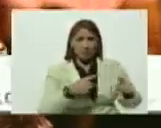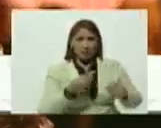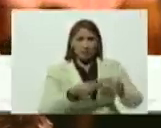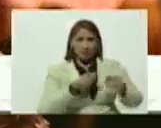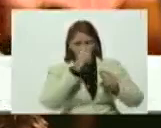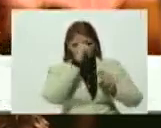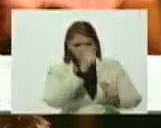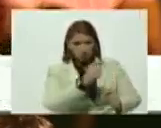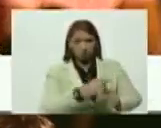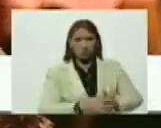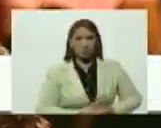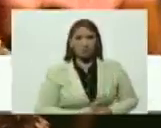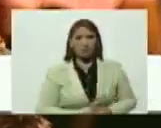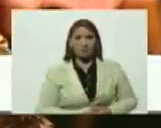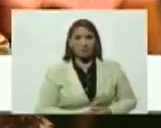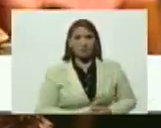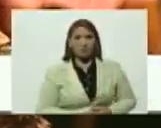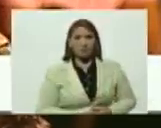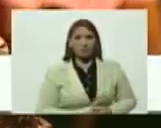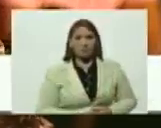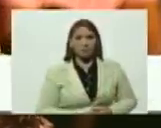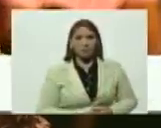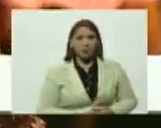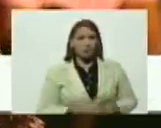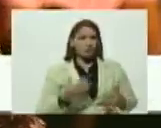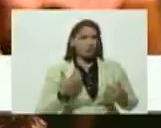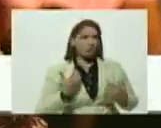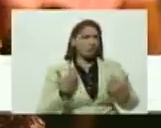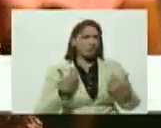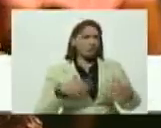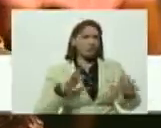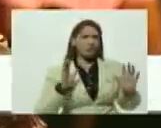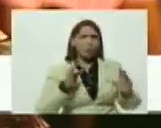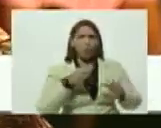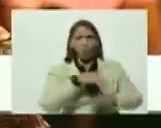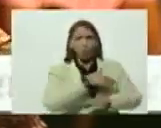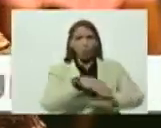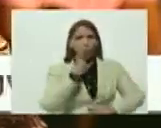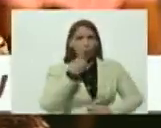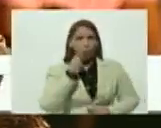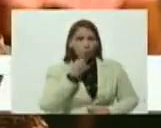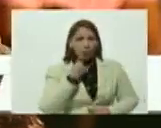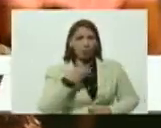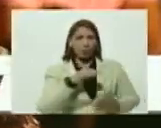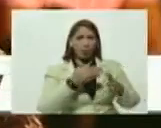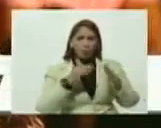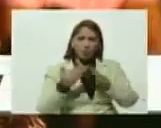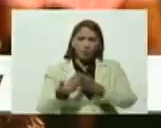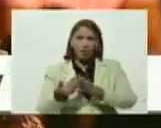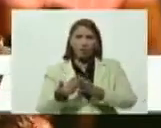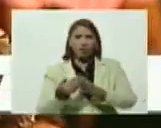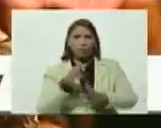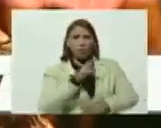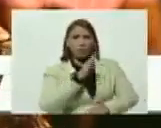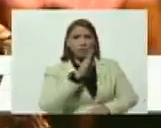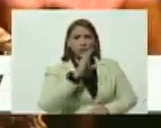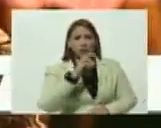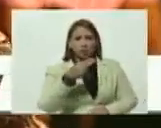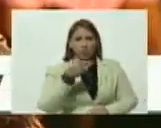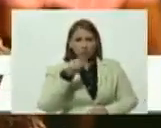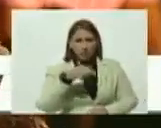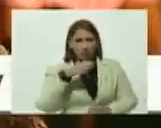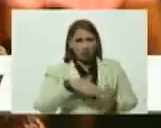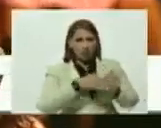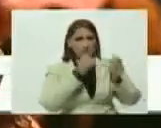un reconocimiento a los cientos de miles de jóvenes que están en cada calle, en cada comunidad, en cada VC, a los líderes